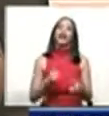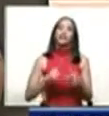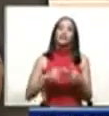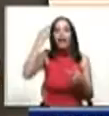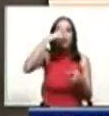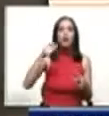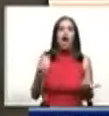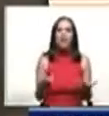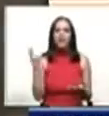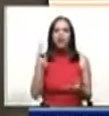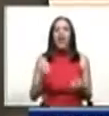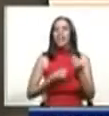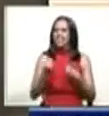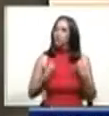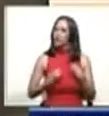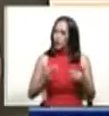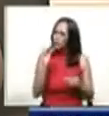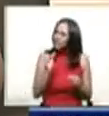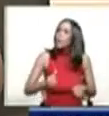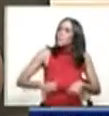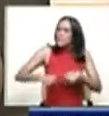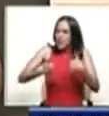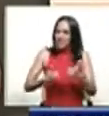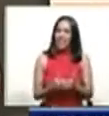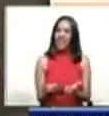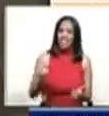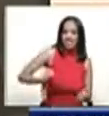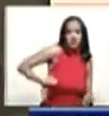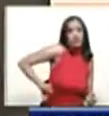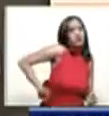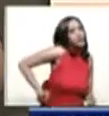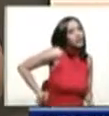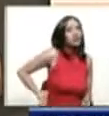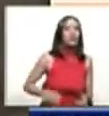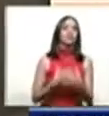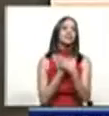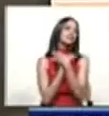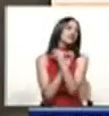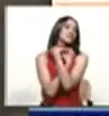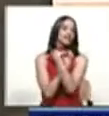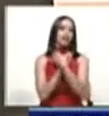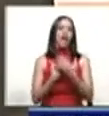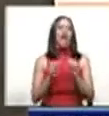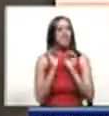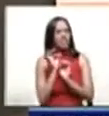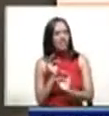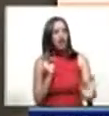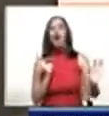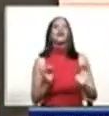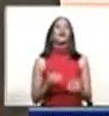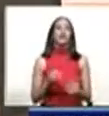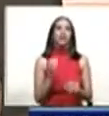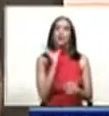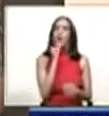hacerlo sufrir un poquito más. Que torcerle el hay que torcerle el cuello, hay que dejarlo que se quede sin alimentos, que